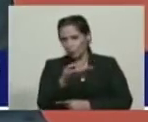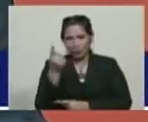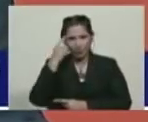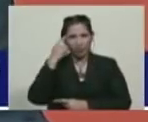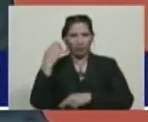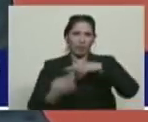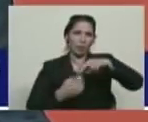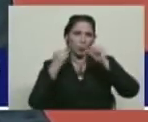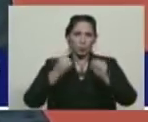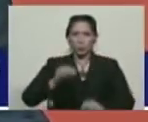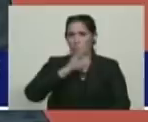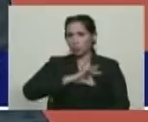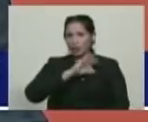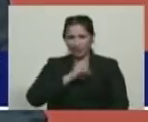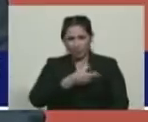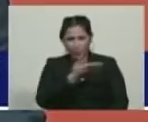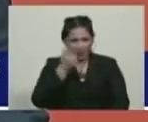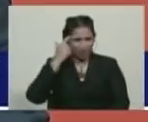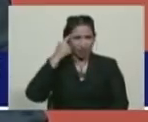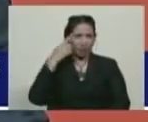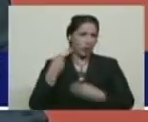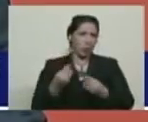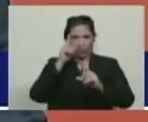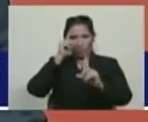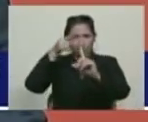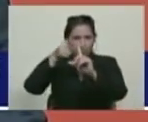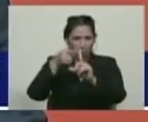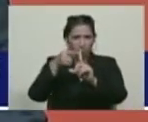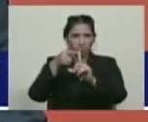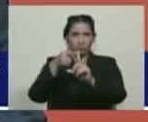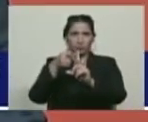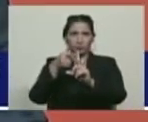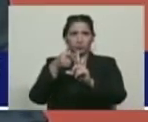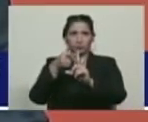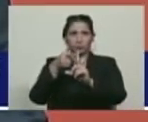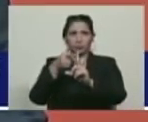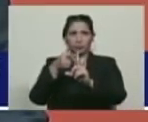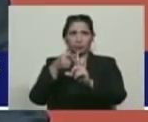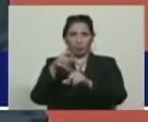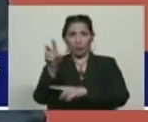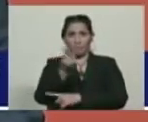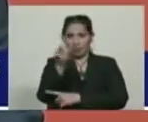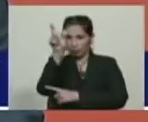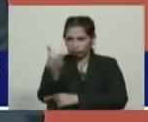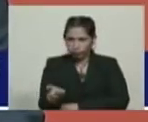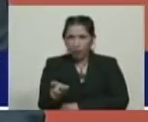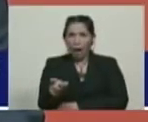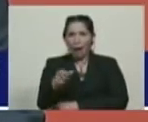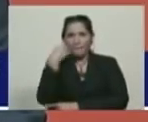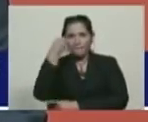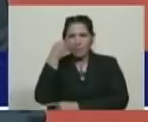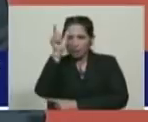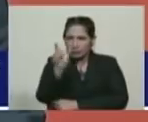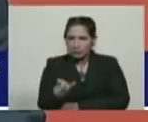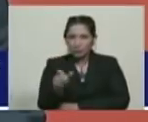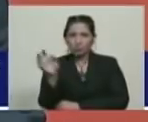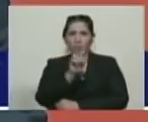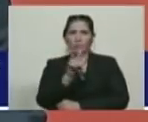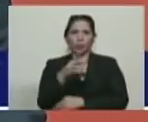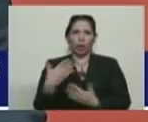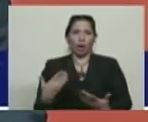socialista tiene como epicentro al venezolano a la venezolana y esta medida